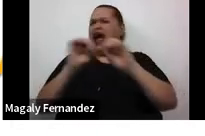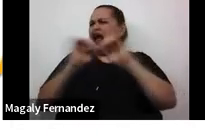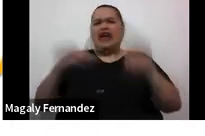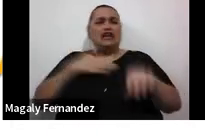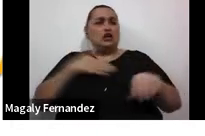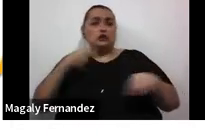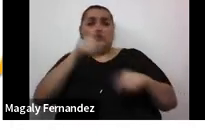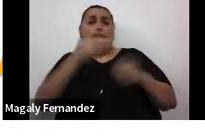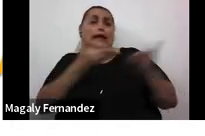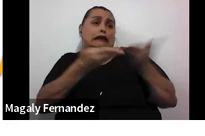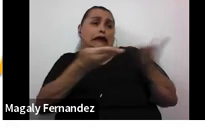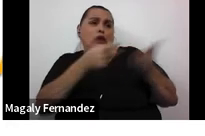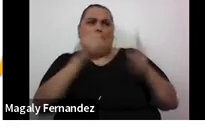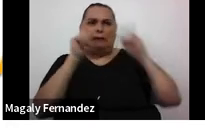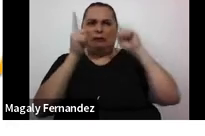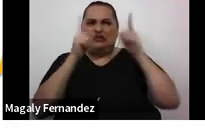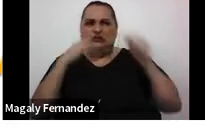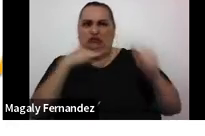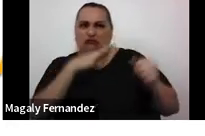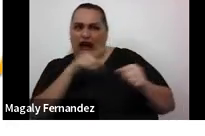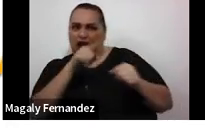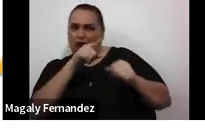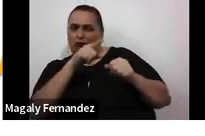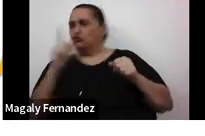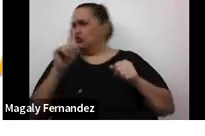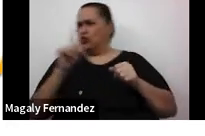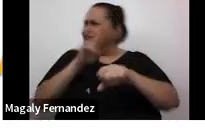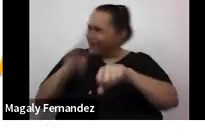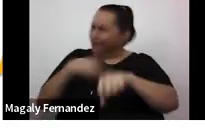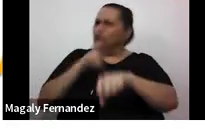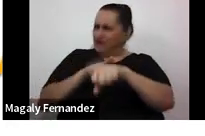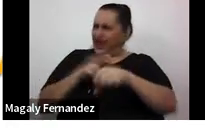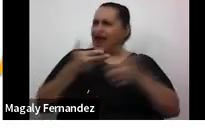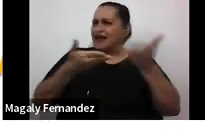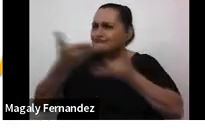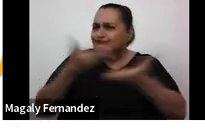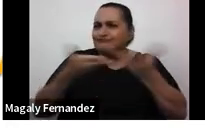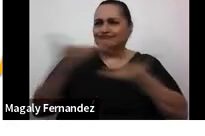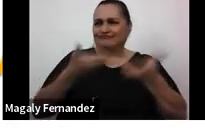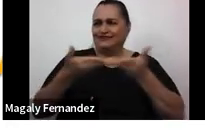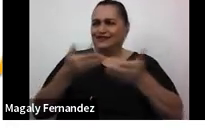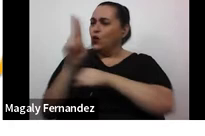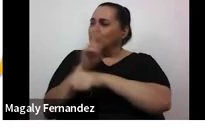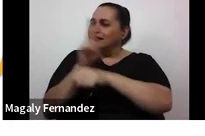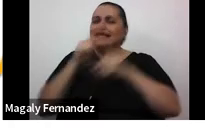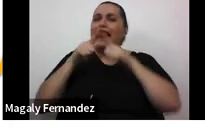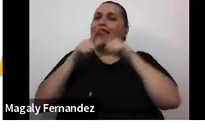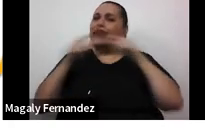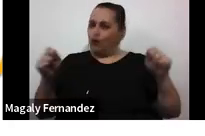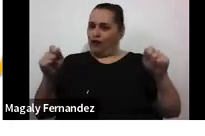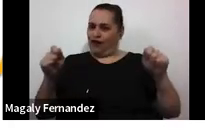como si fuera un bichitos raro verdad es es naturalmente y incluso utilizar lenguaje